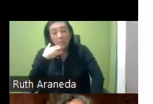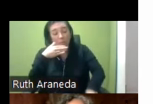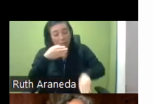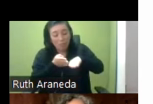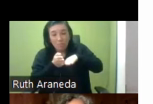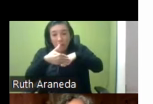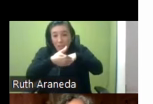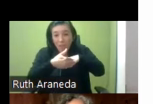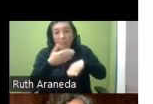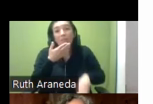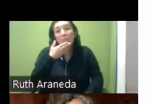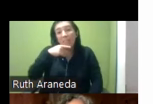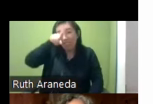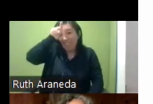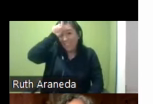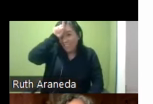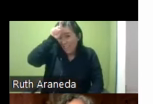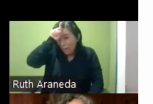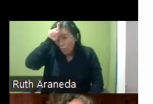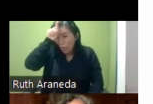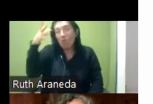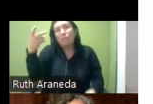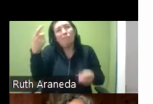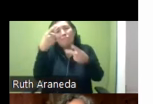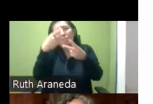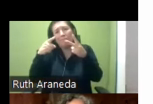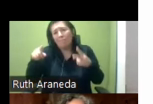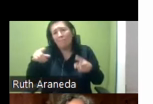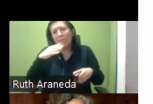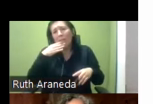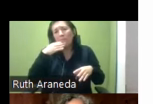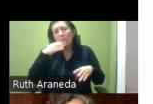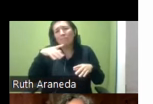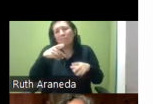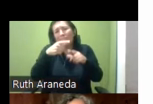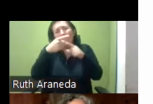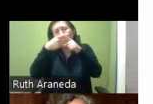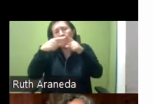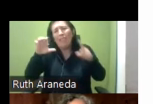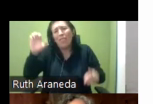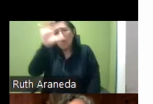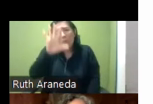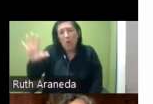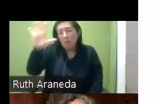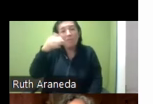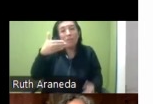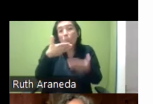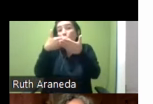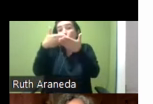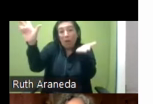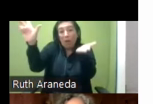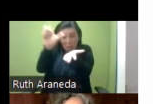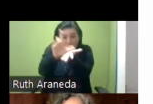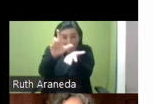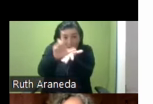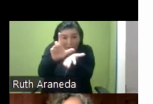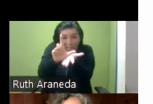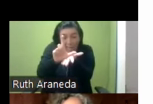de Egipto, del Mediterráneo, de donde sea, de donde esté instalado